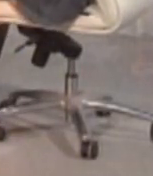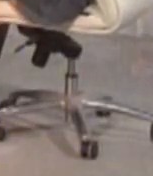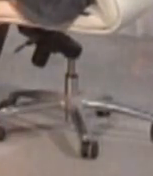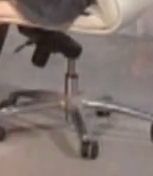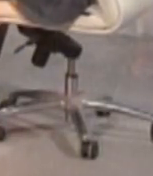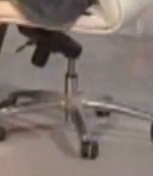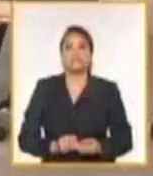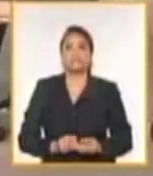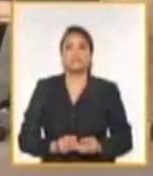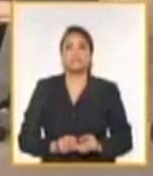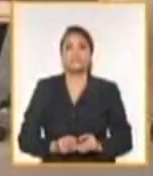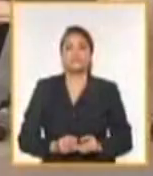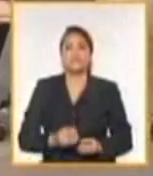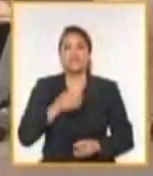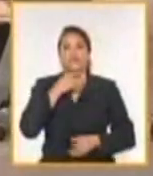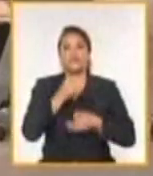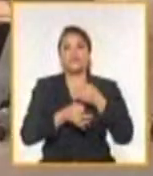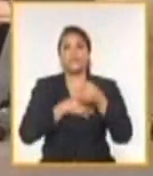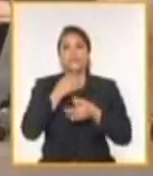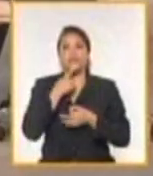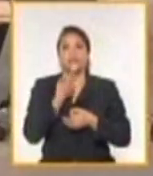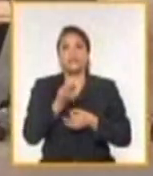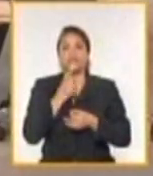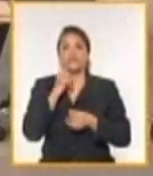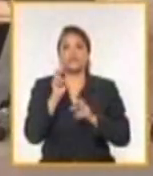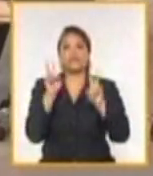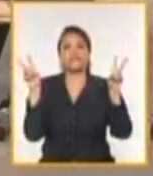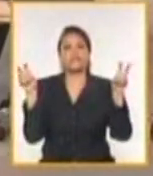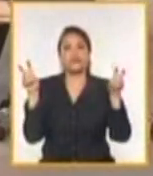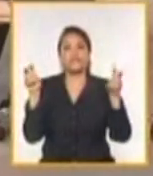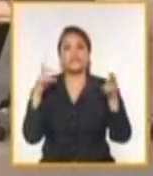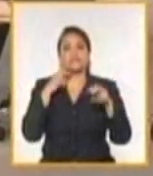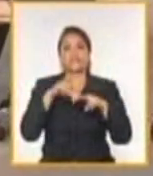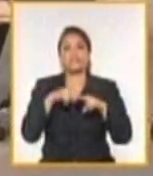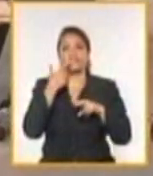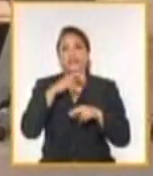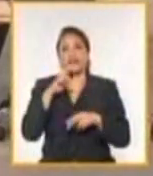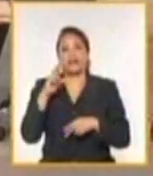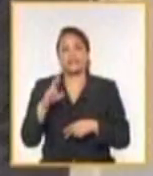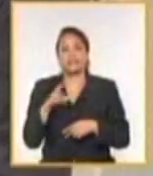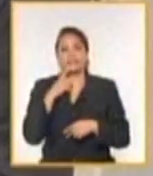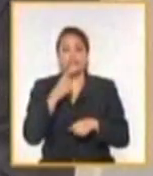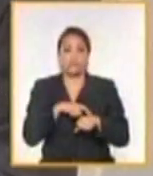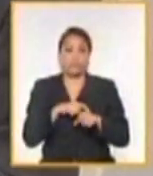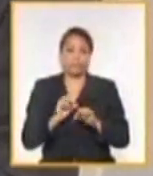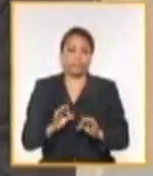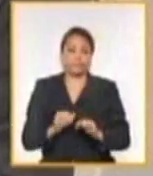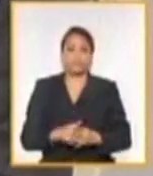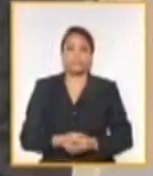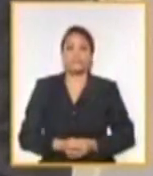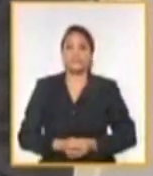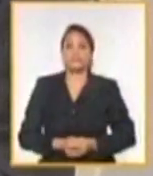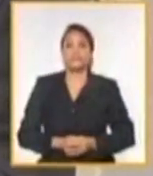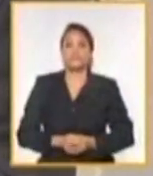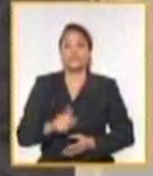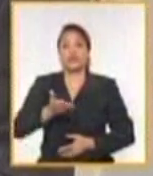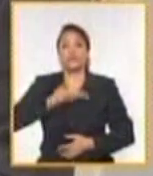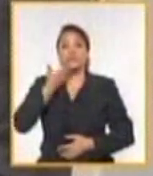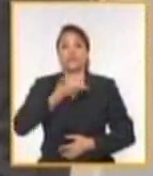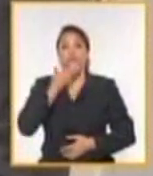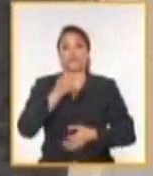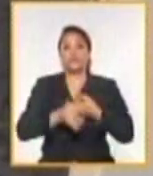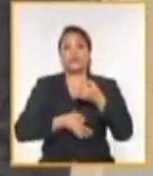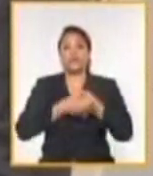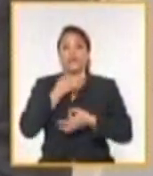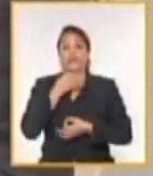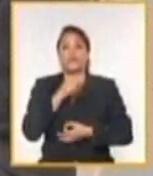leerte unas frases de Hart, que de esos momentos, ¿no? De un discurso que dio en el 95